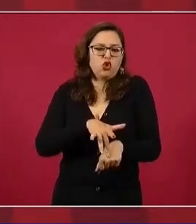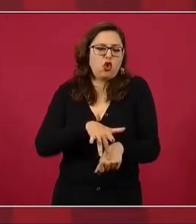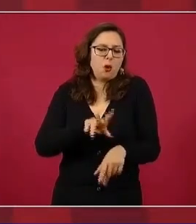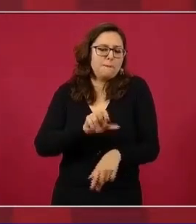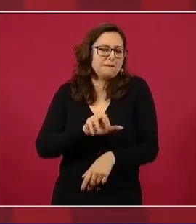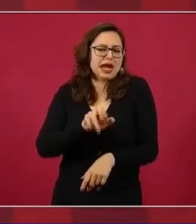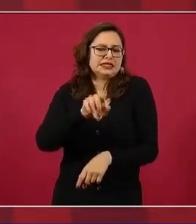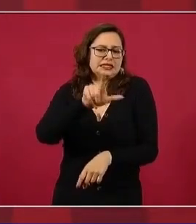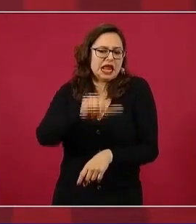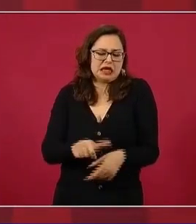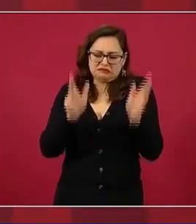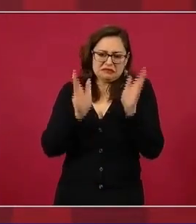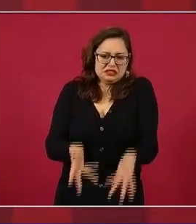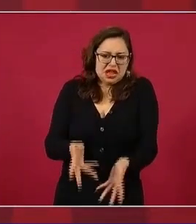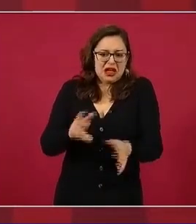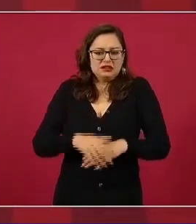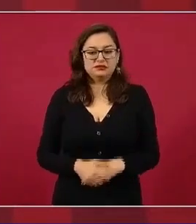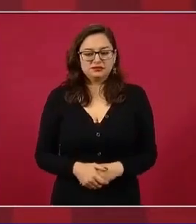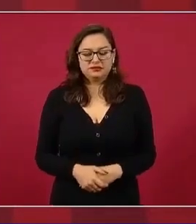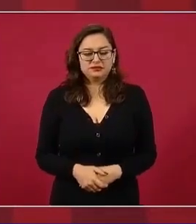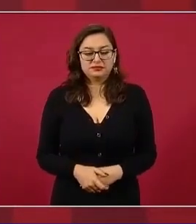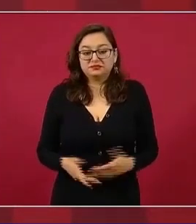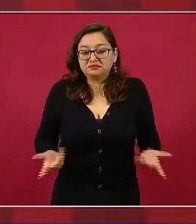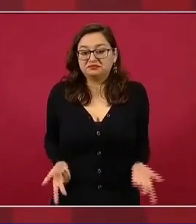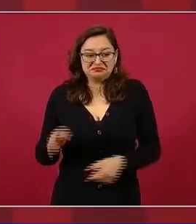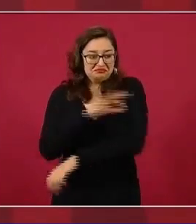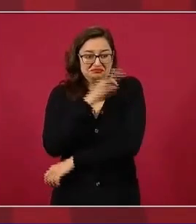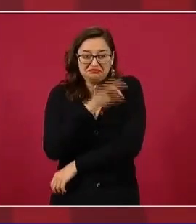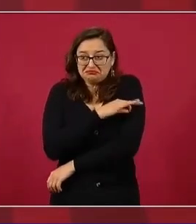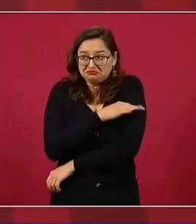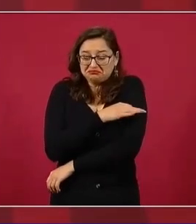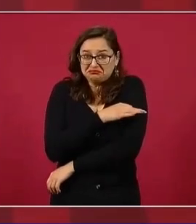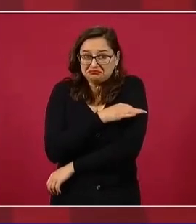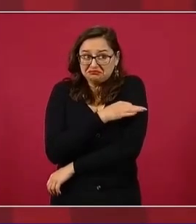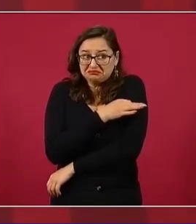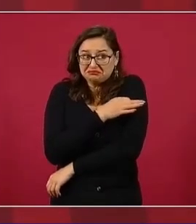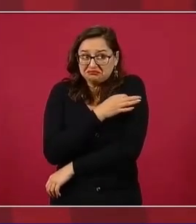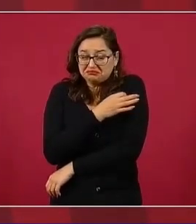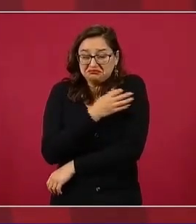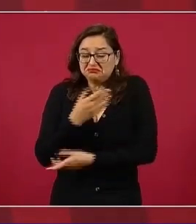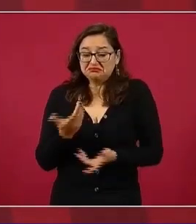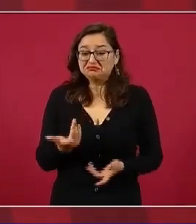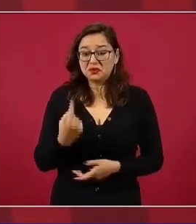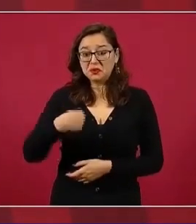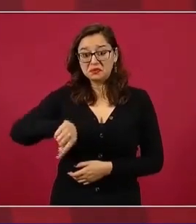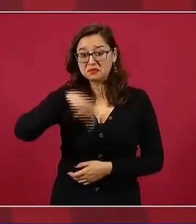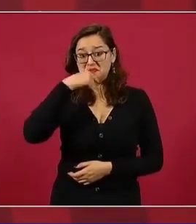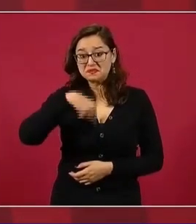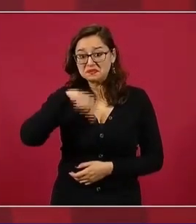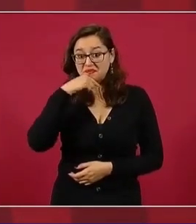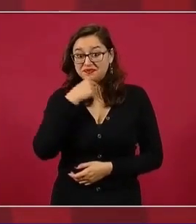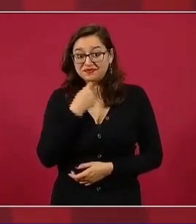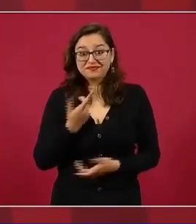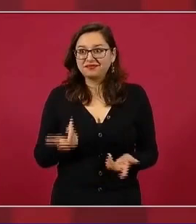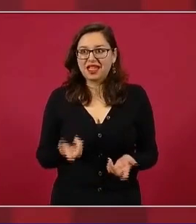tenemos anticuerpos contra varicela. Entonces, la vacuna igualmente no está incorporada en la gran mayoría de los esquemas de vacunación del